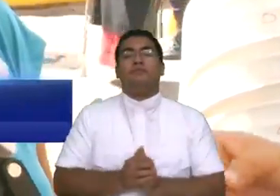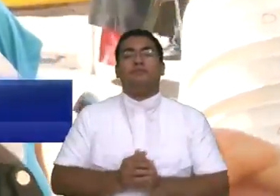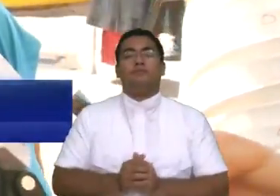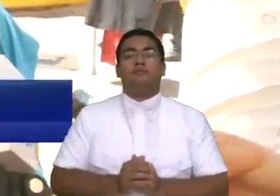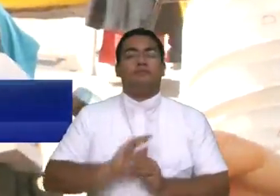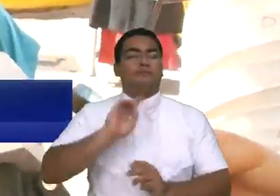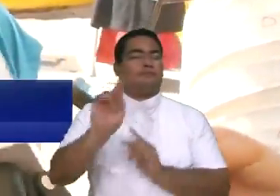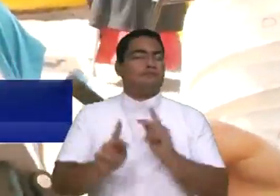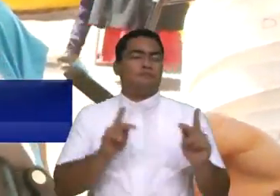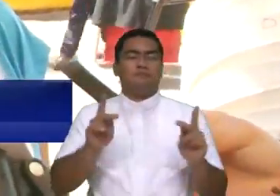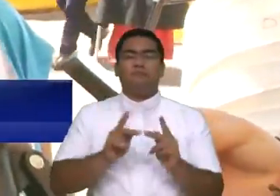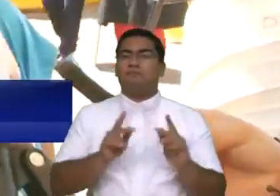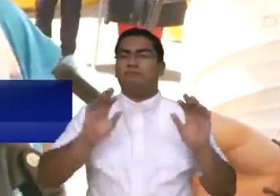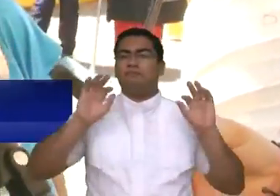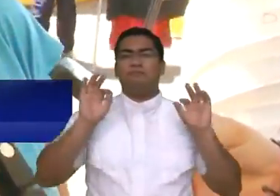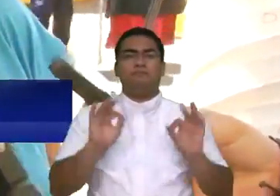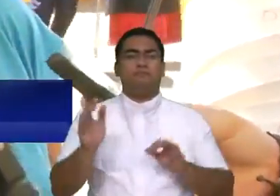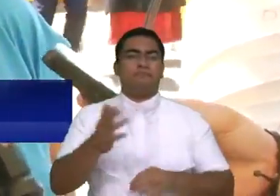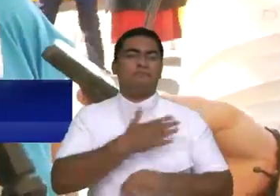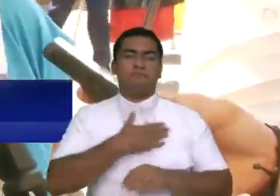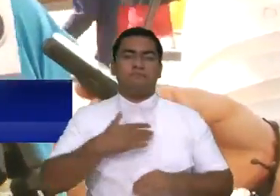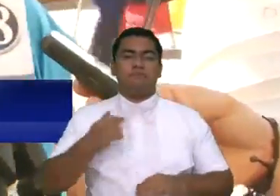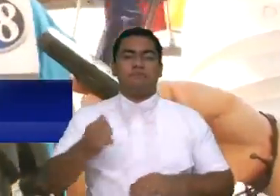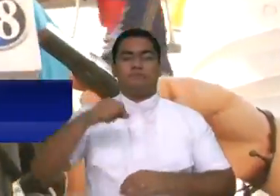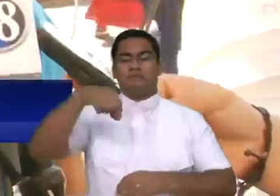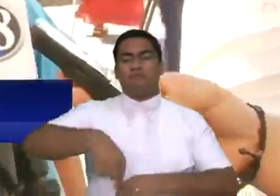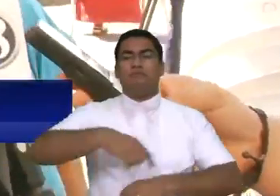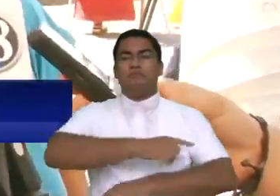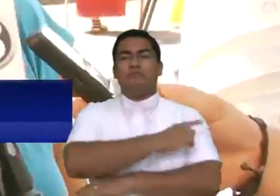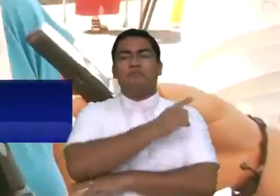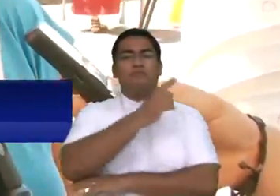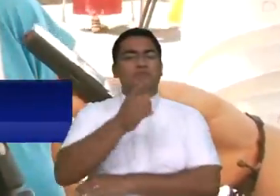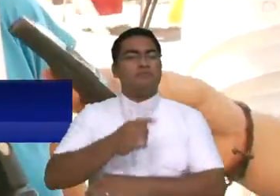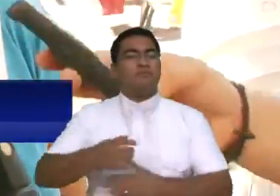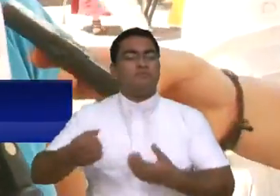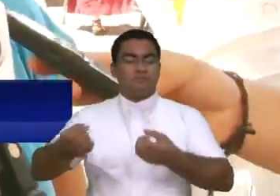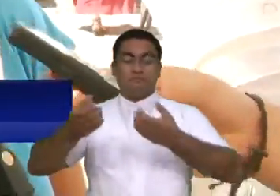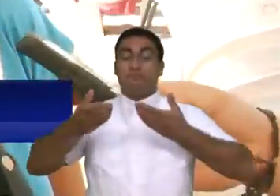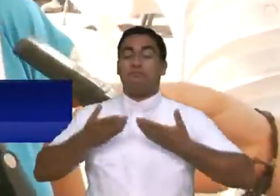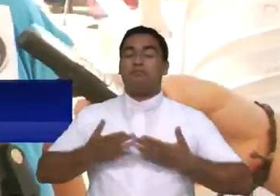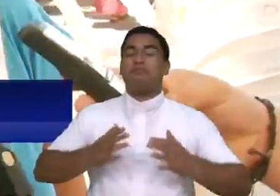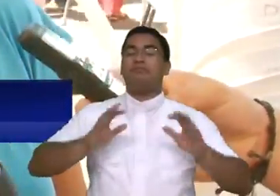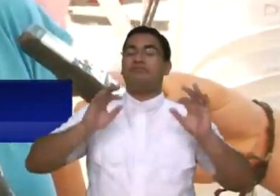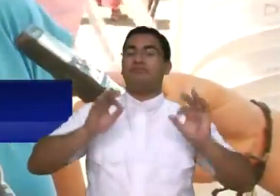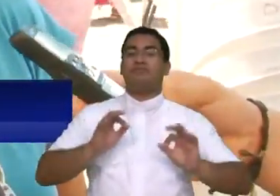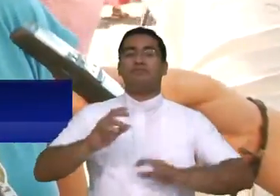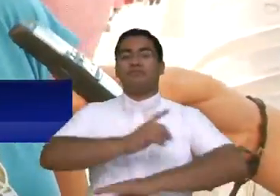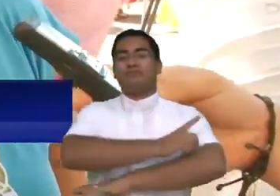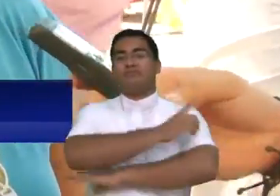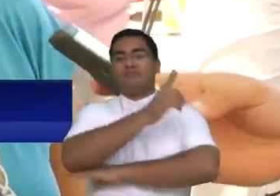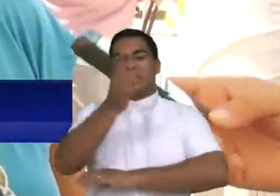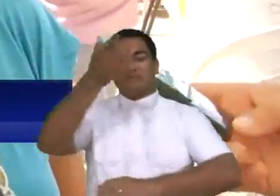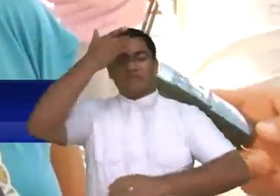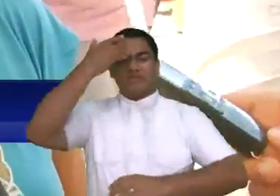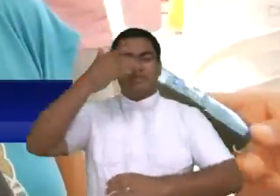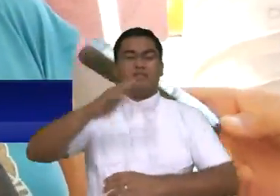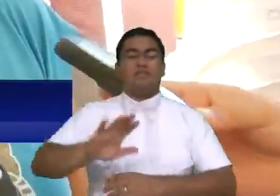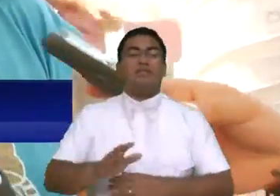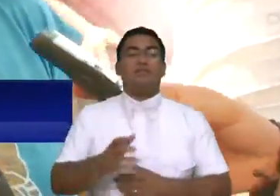es lo mejor que pudimos tener el día de hoy, ¿verdad? Es la noticia más agradable del día. saber, ¿verdad?, de